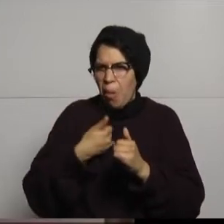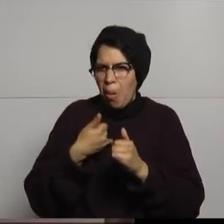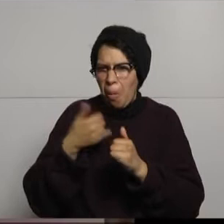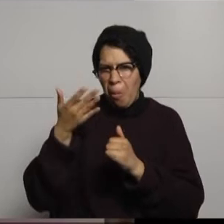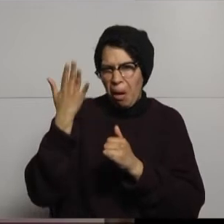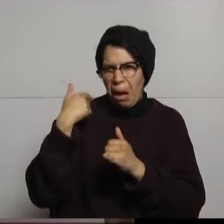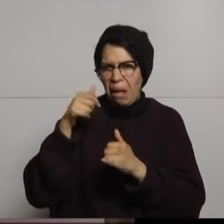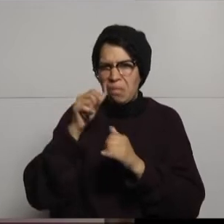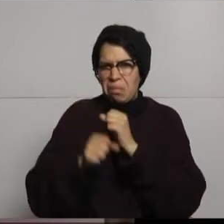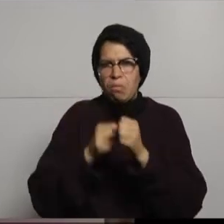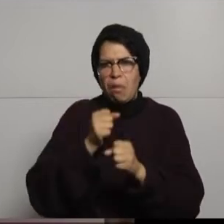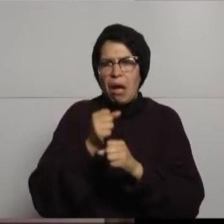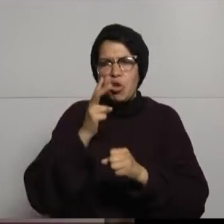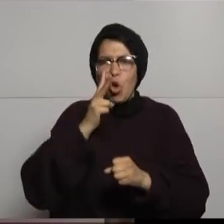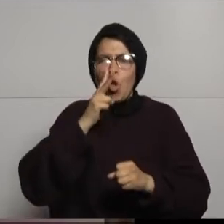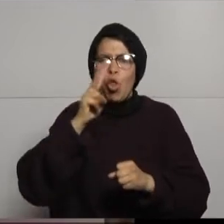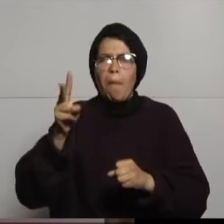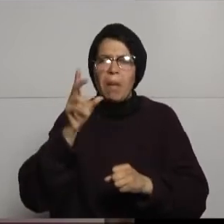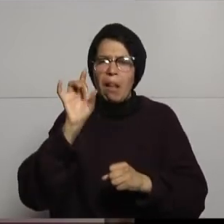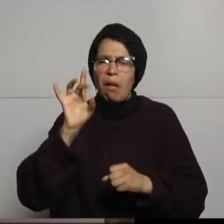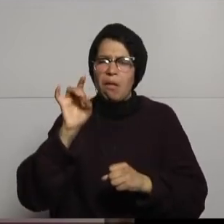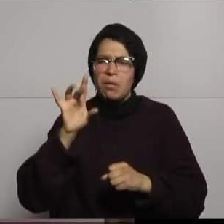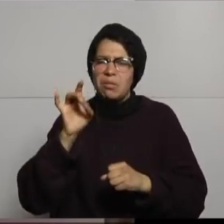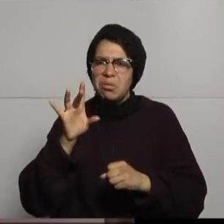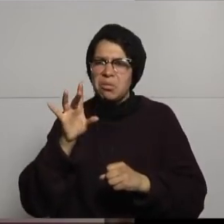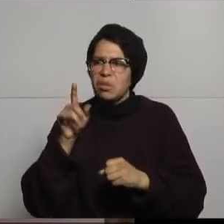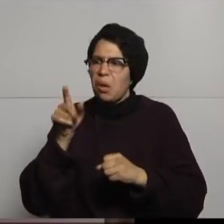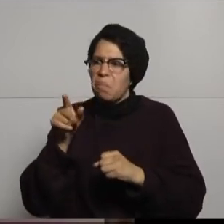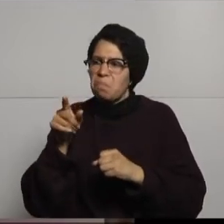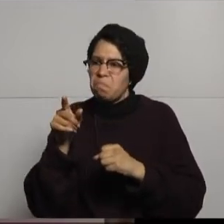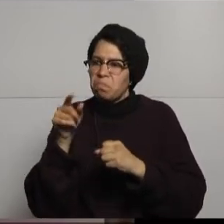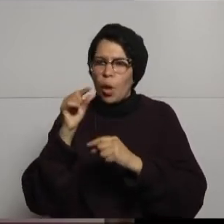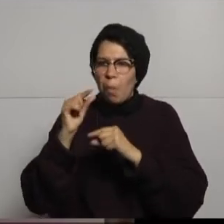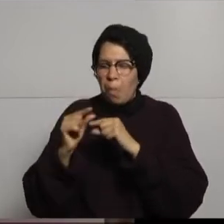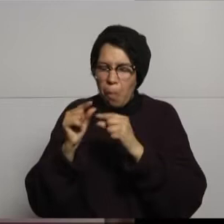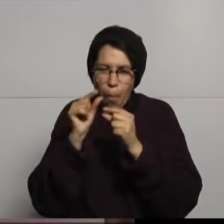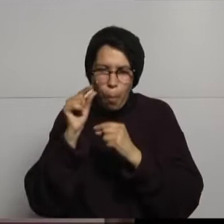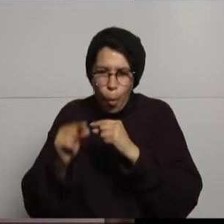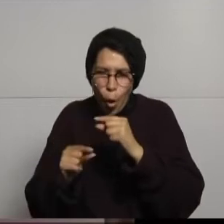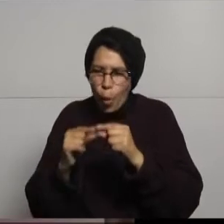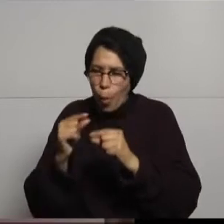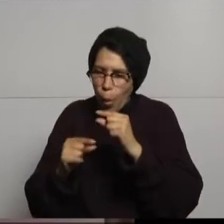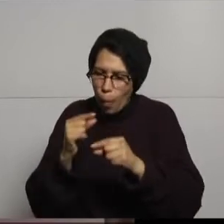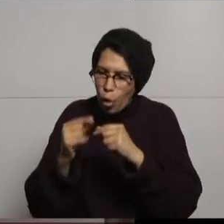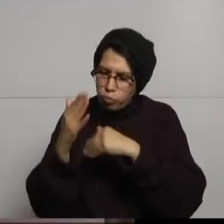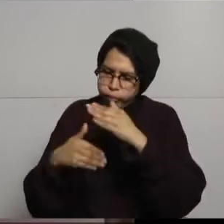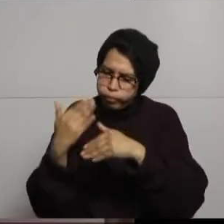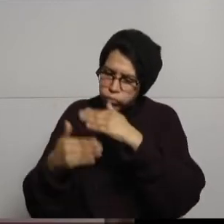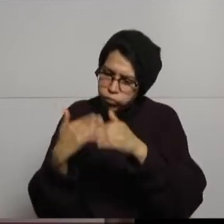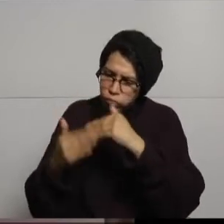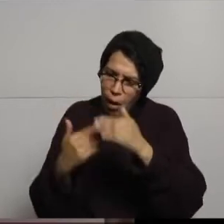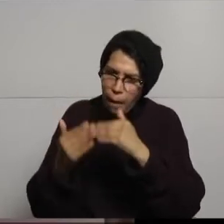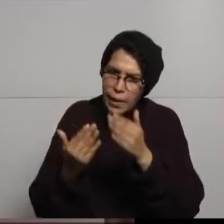2016, 1,82. Pero el dato para el 2021 es llegar al 3% del Producto Interno Bruto. Eso